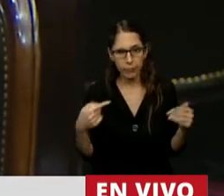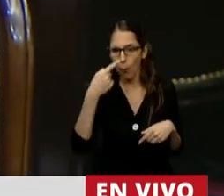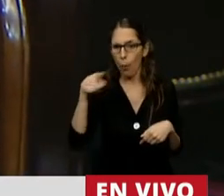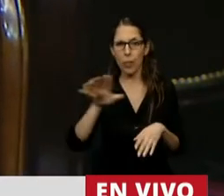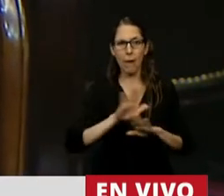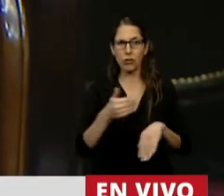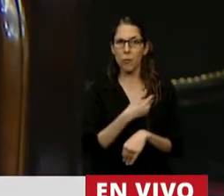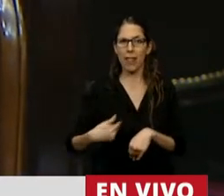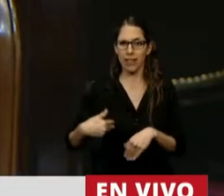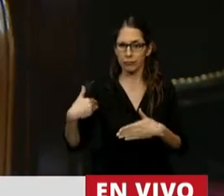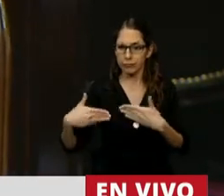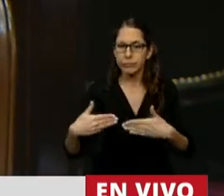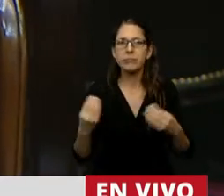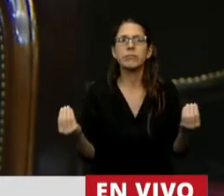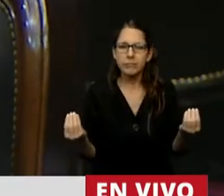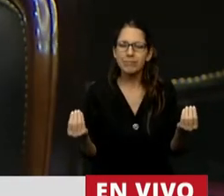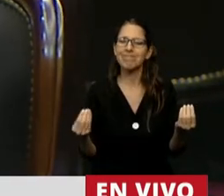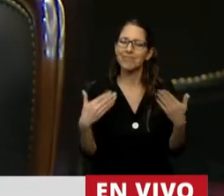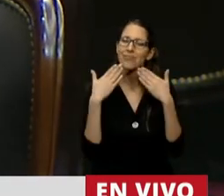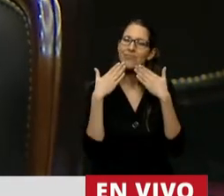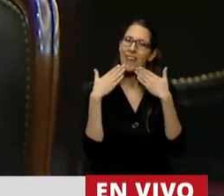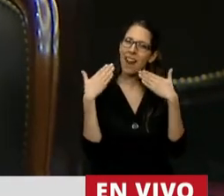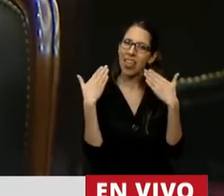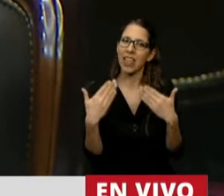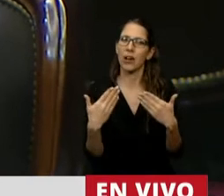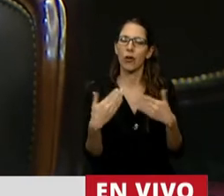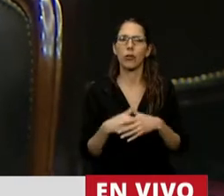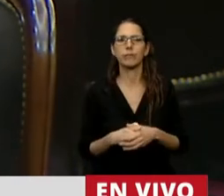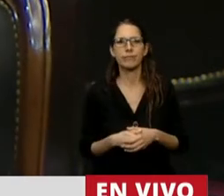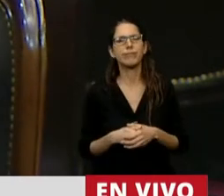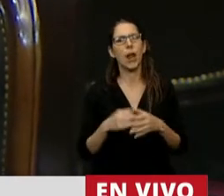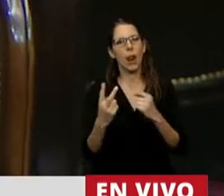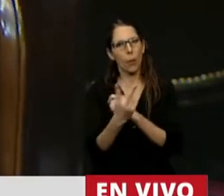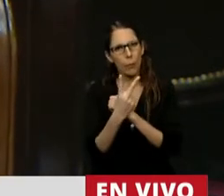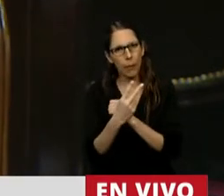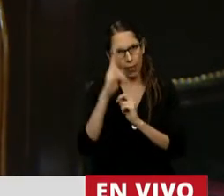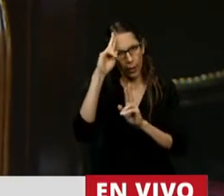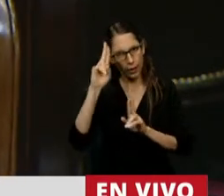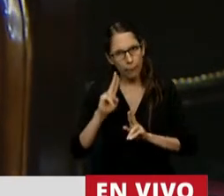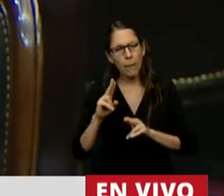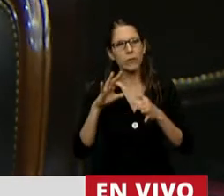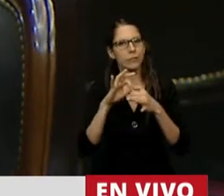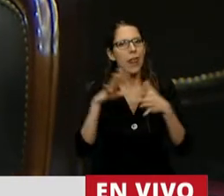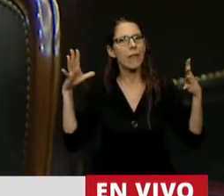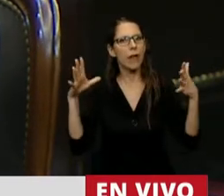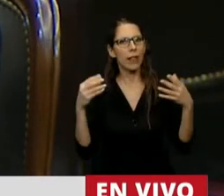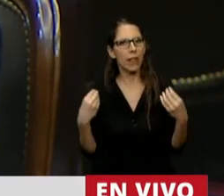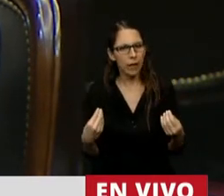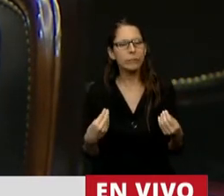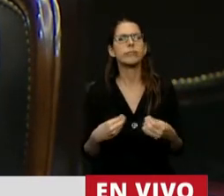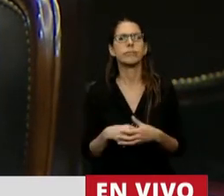porque agradezco la libertad, el cuidado y el respeto por una